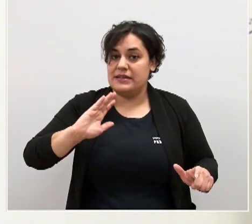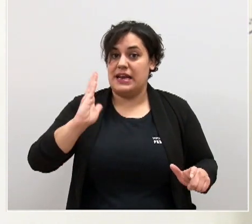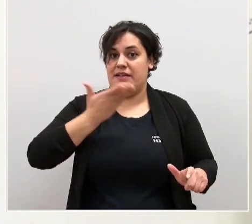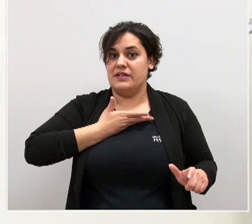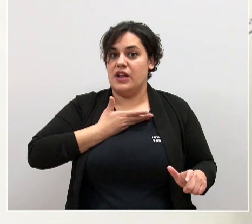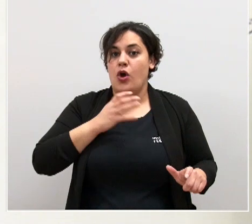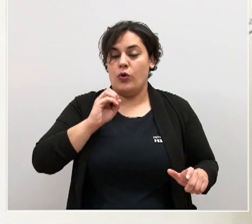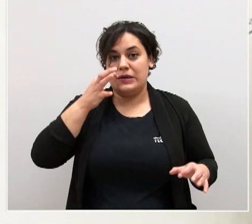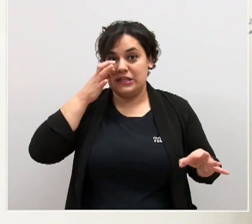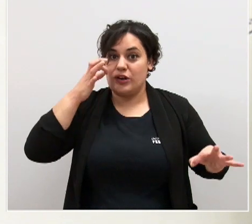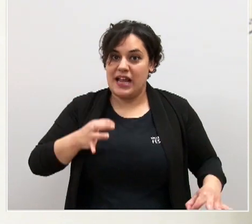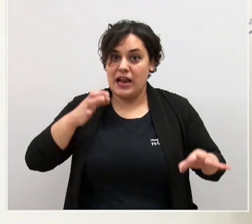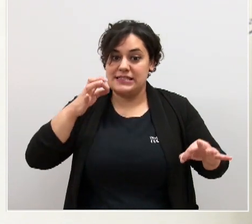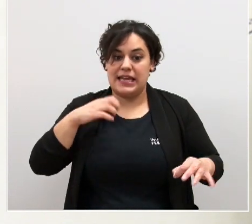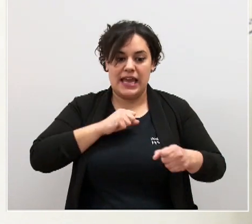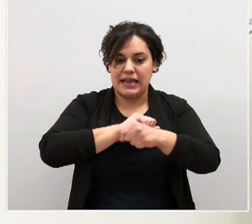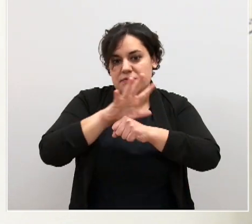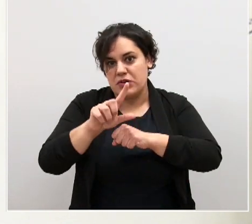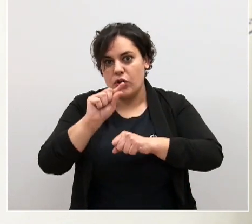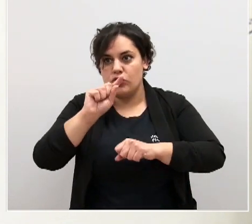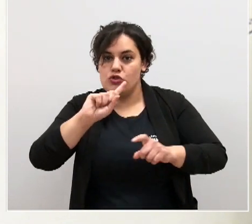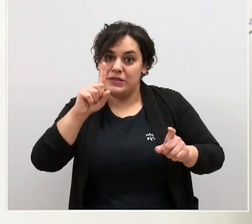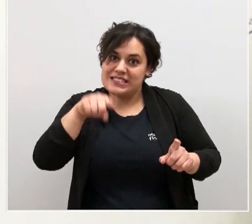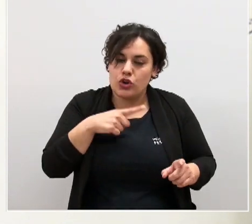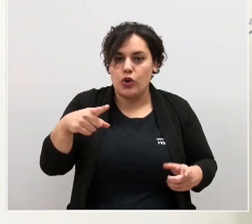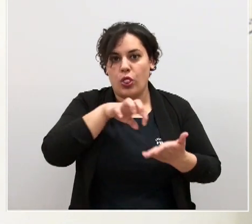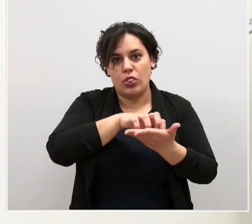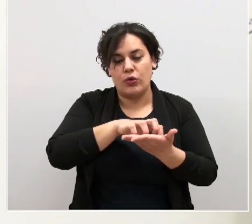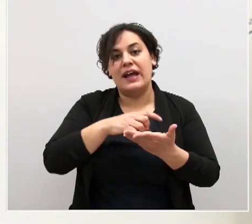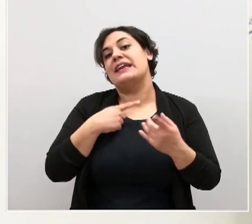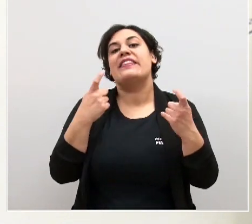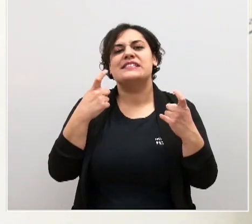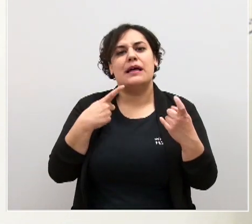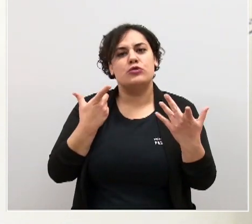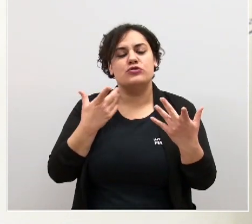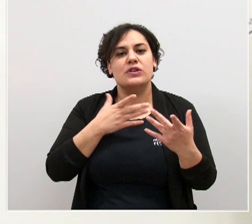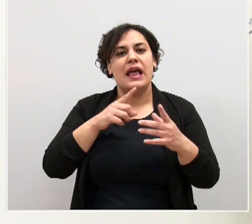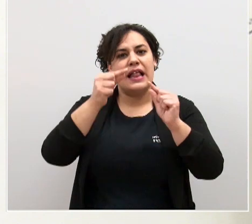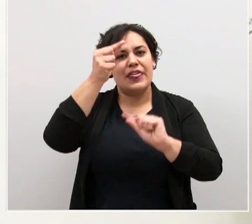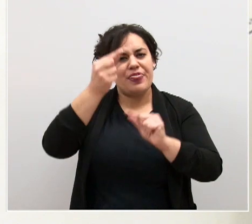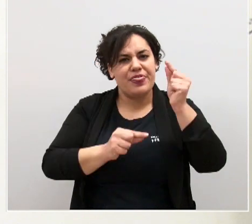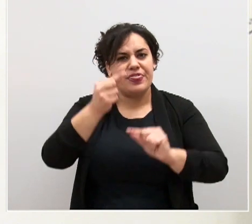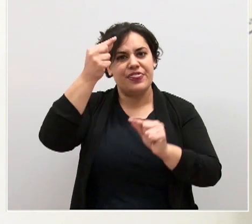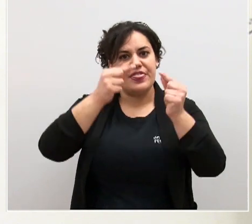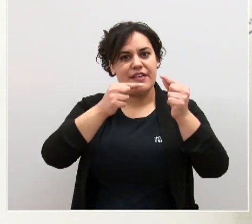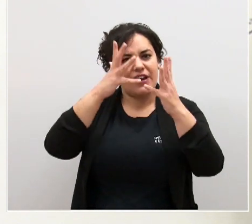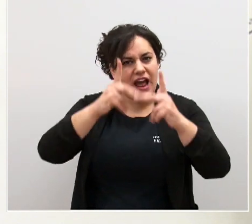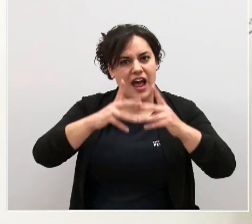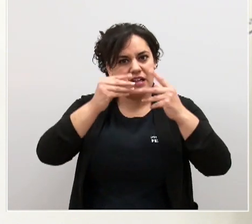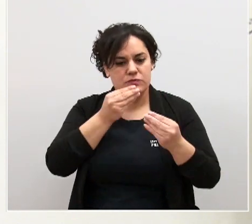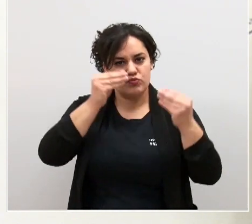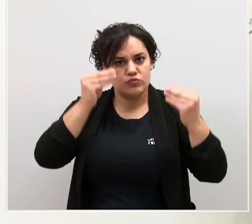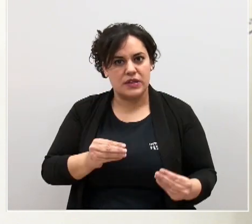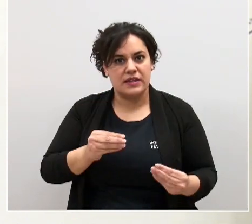y como casos que no han sido COVID, con objeto de ajustar las cifras a la realidad. Si hablábamos de que podemos tener en la región